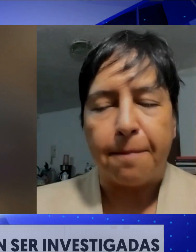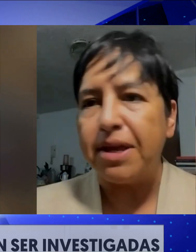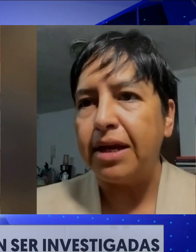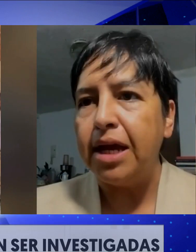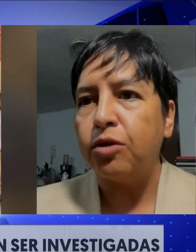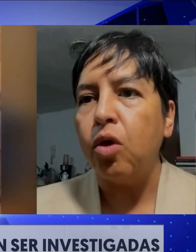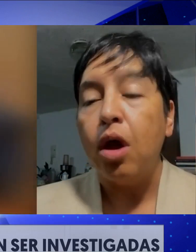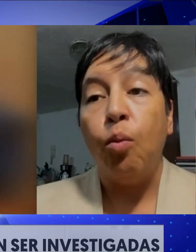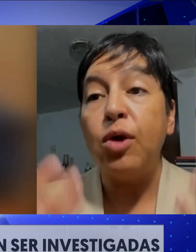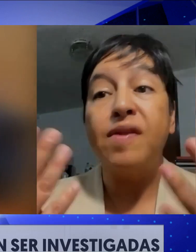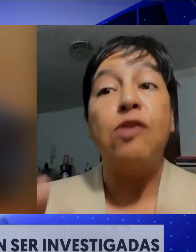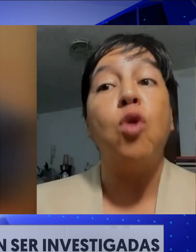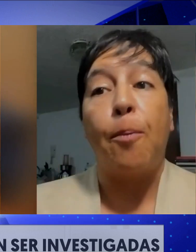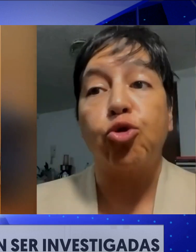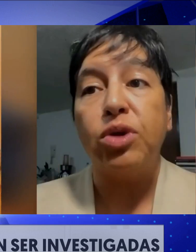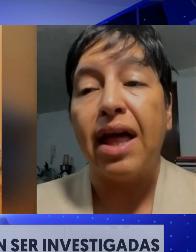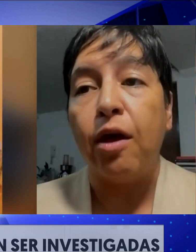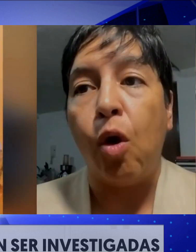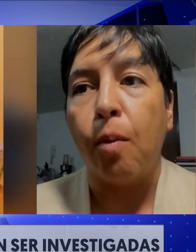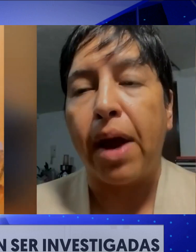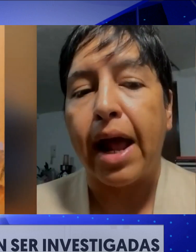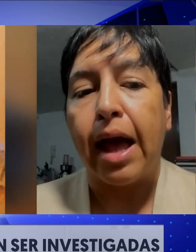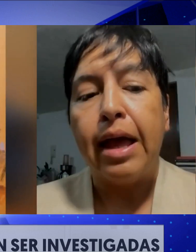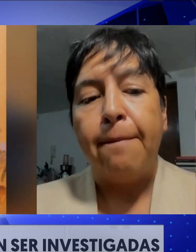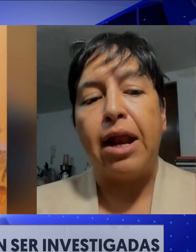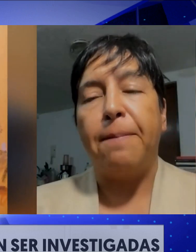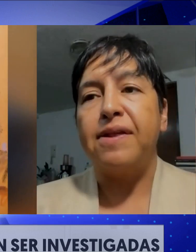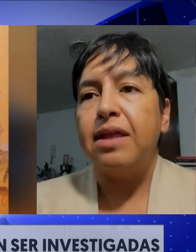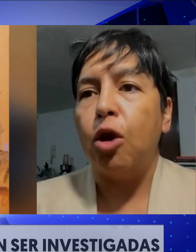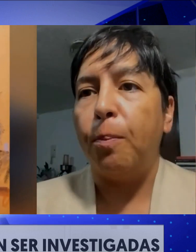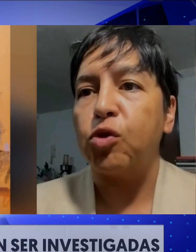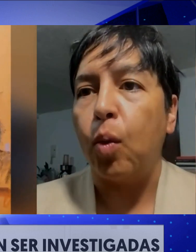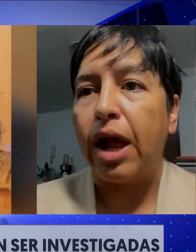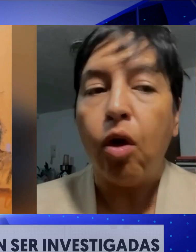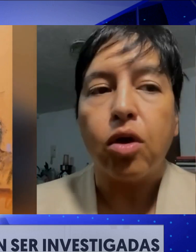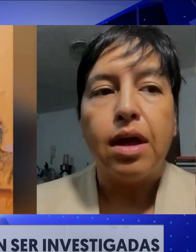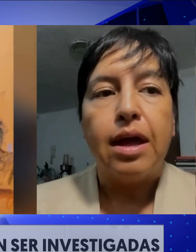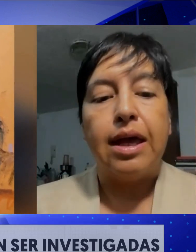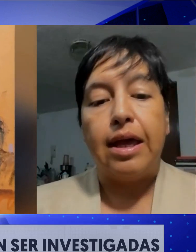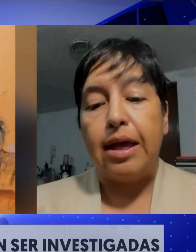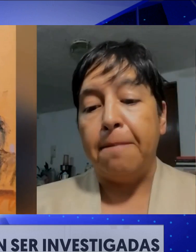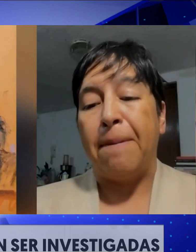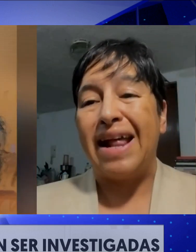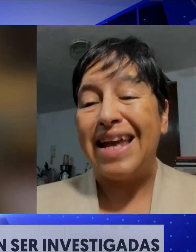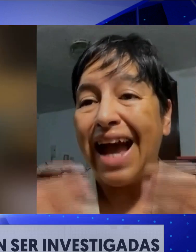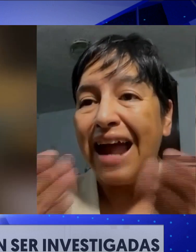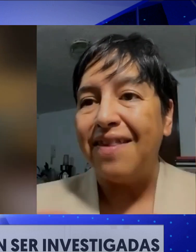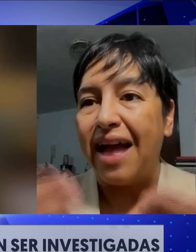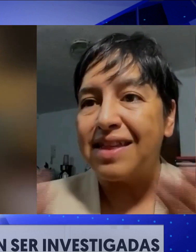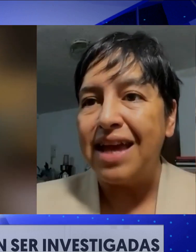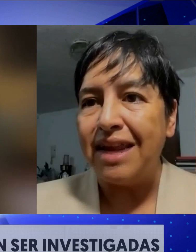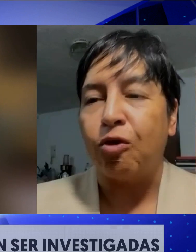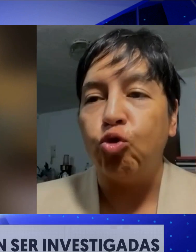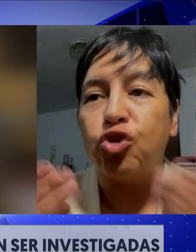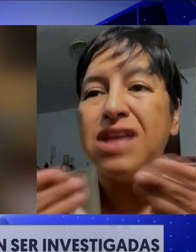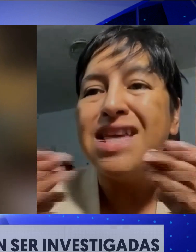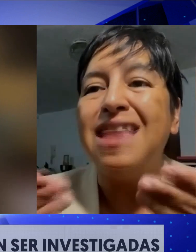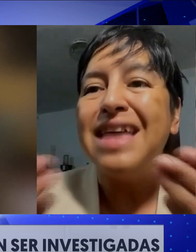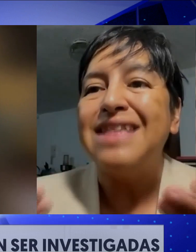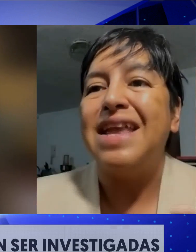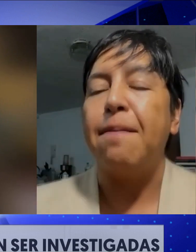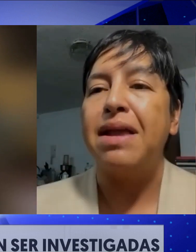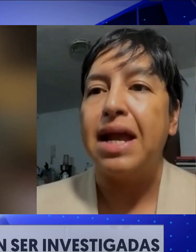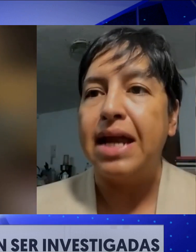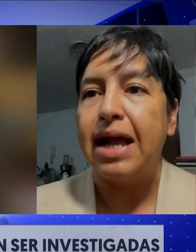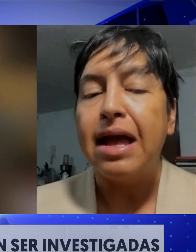a Enrique Peña Nieto. Bueno, esta es una oportunidad de oro para el presidente López Obrador, para dejar de hacer